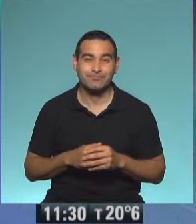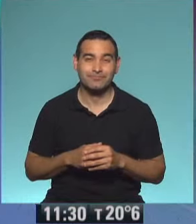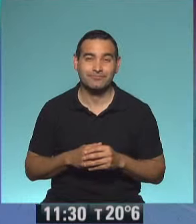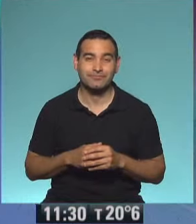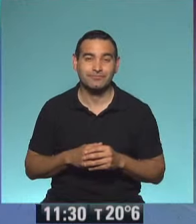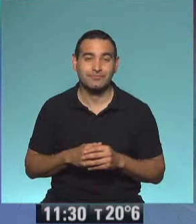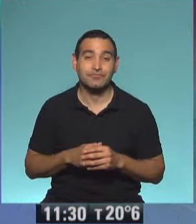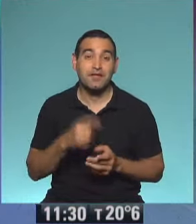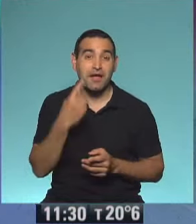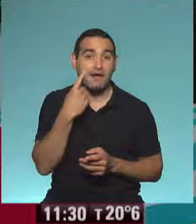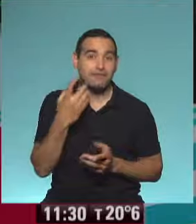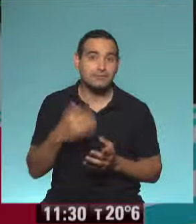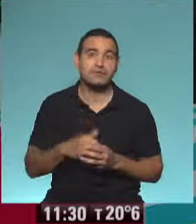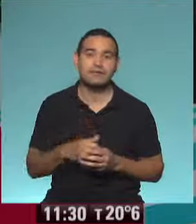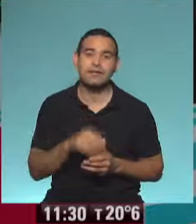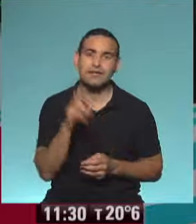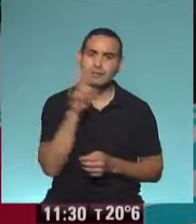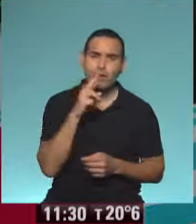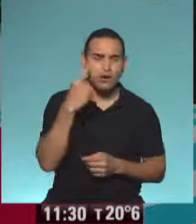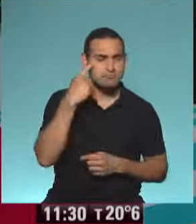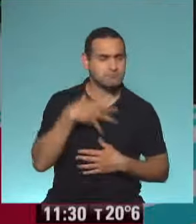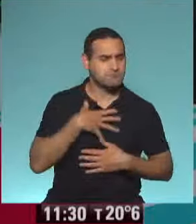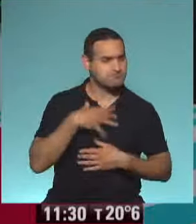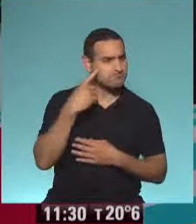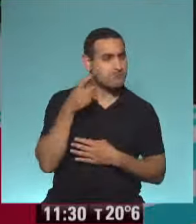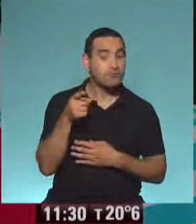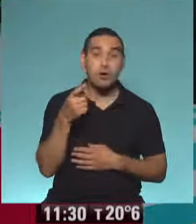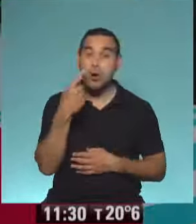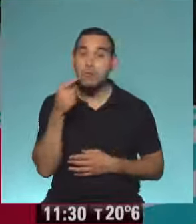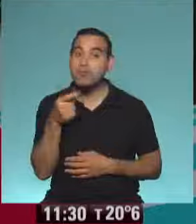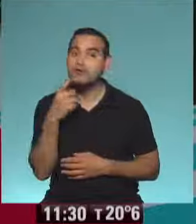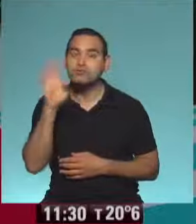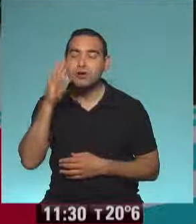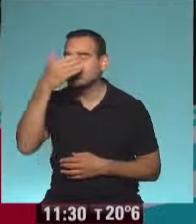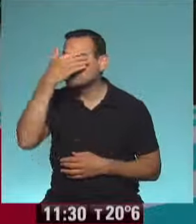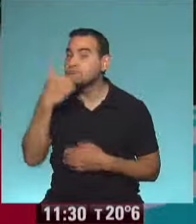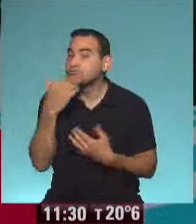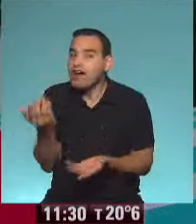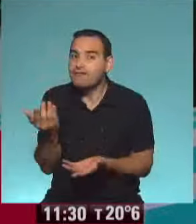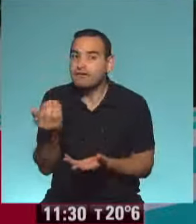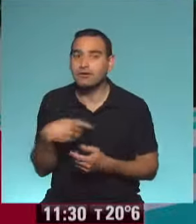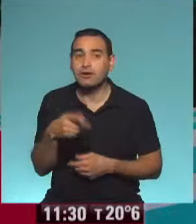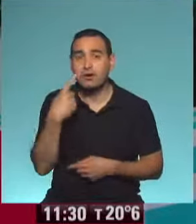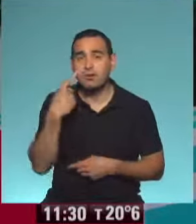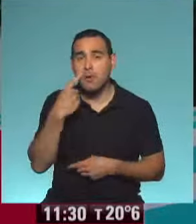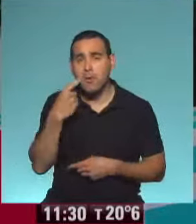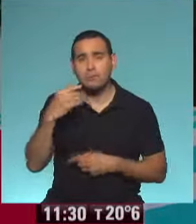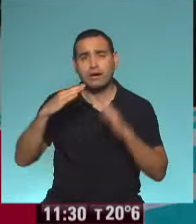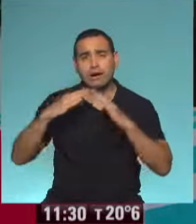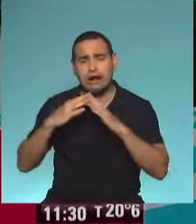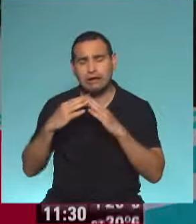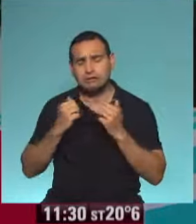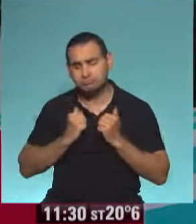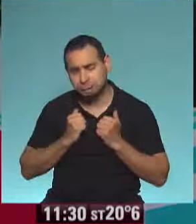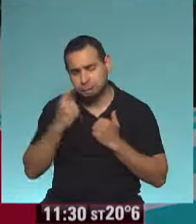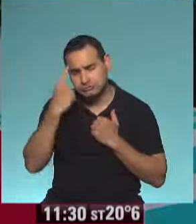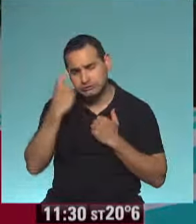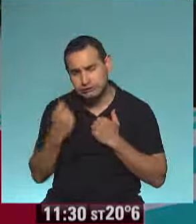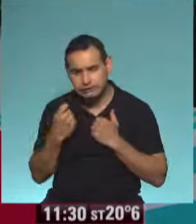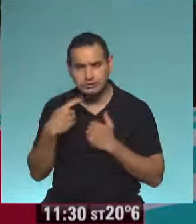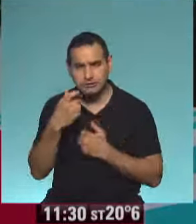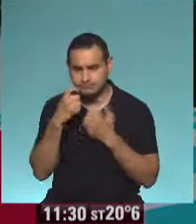Así sí. Vamos a ver. A ella le estaba pasando eso, pero él no se enteró todavía. Claro. Entonces claro. Estaba en su casa muy triste y avergonzado por no